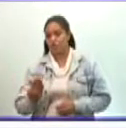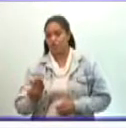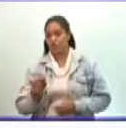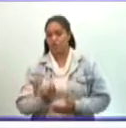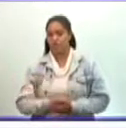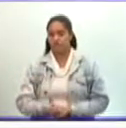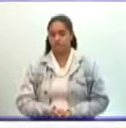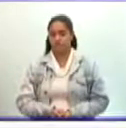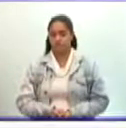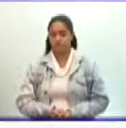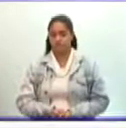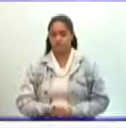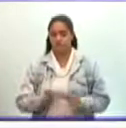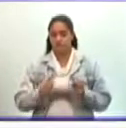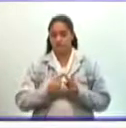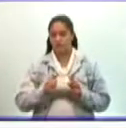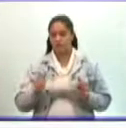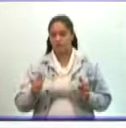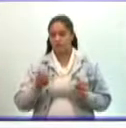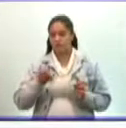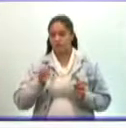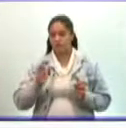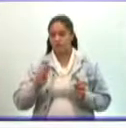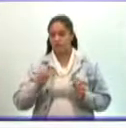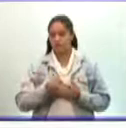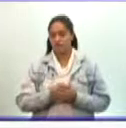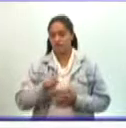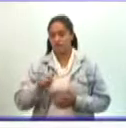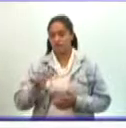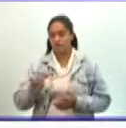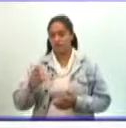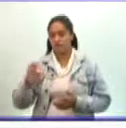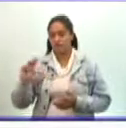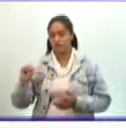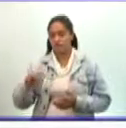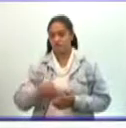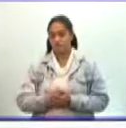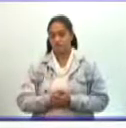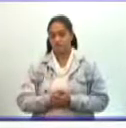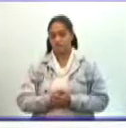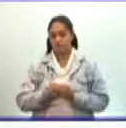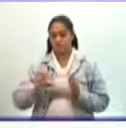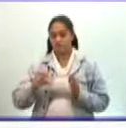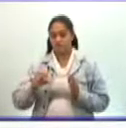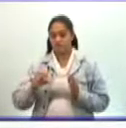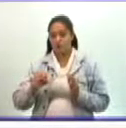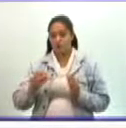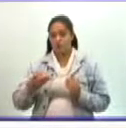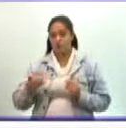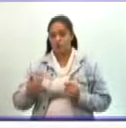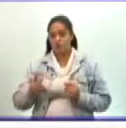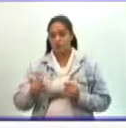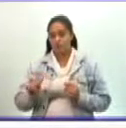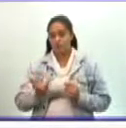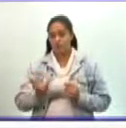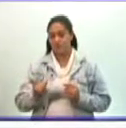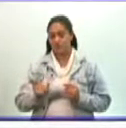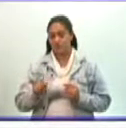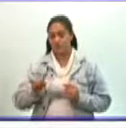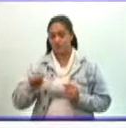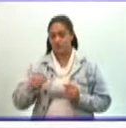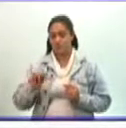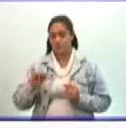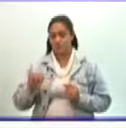segmento AB es de 12 centímetros y del segmento OD de 1,6